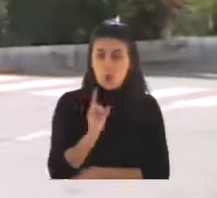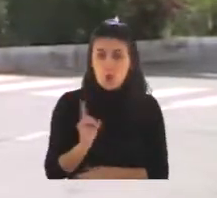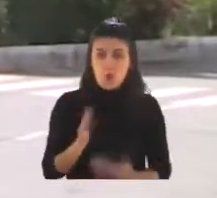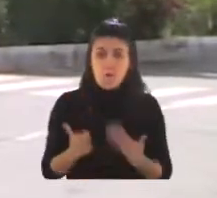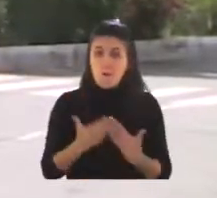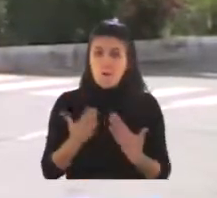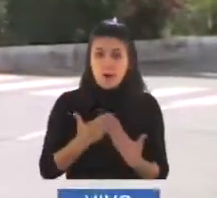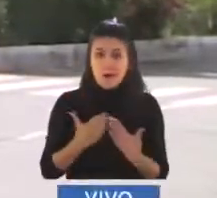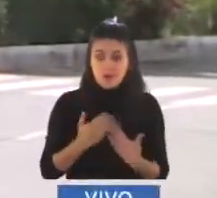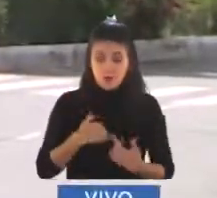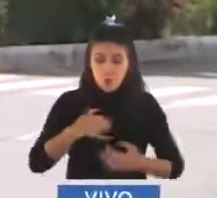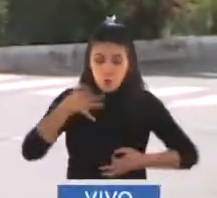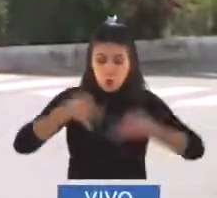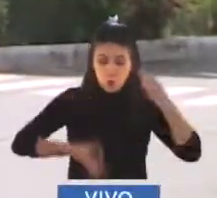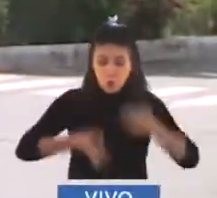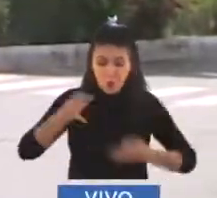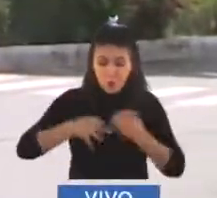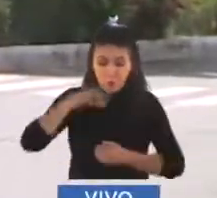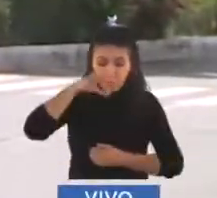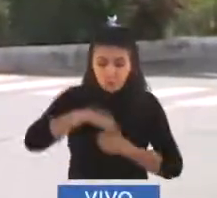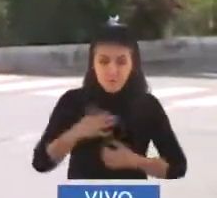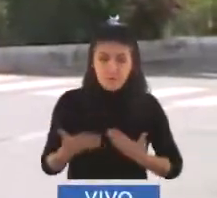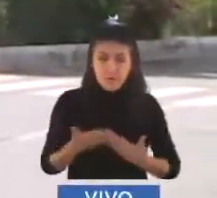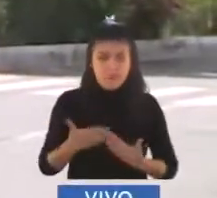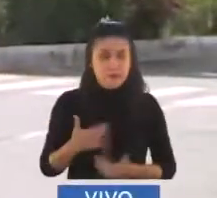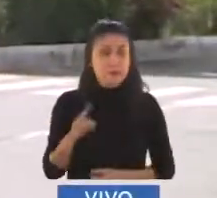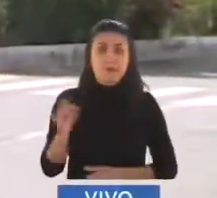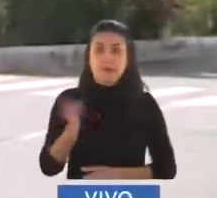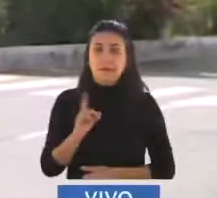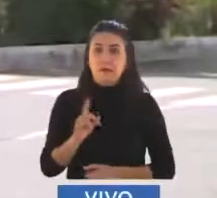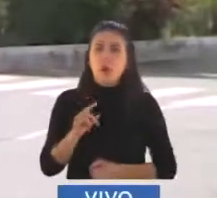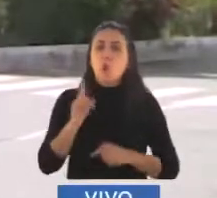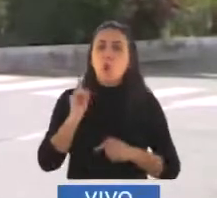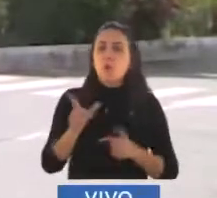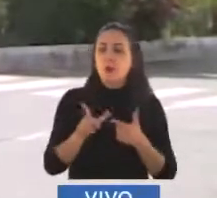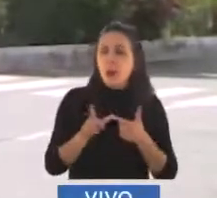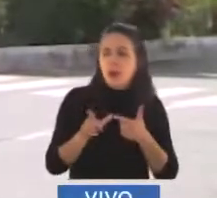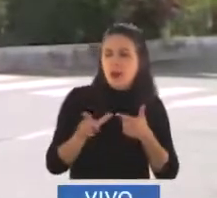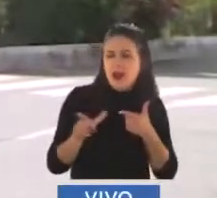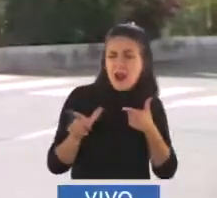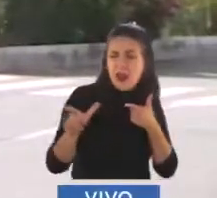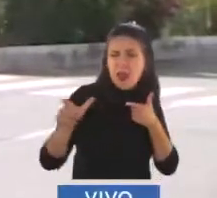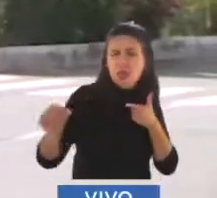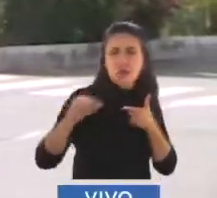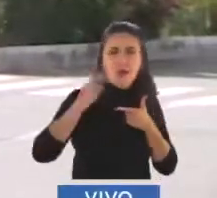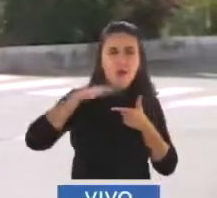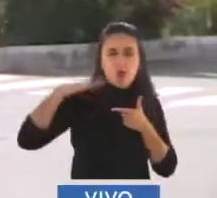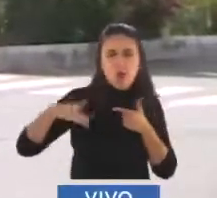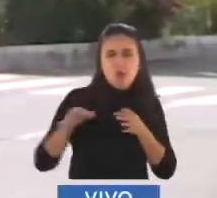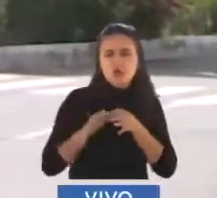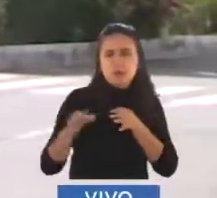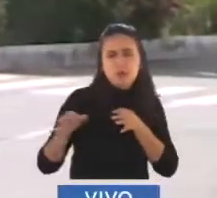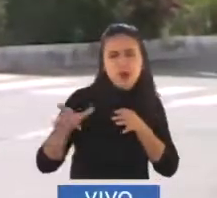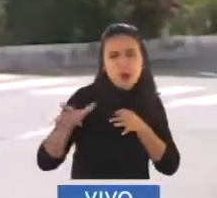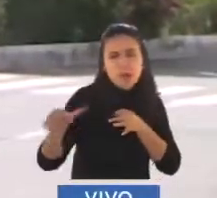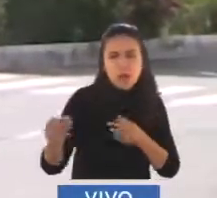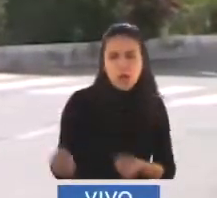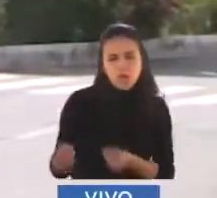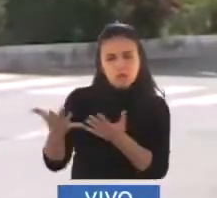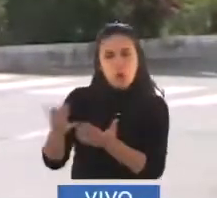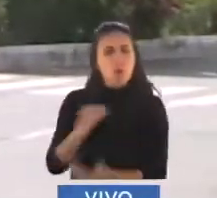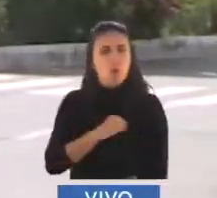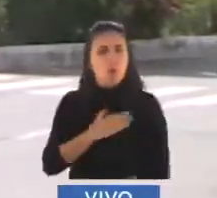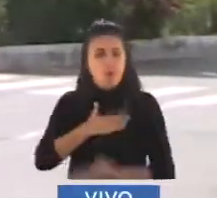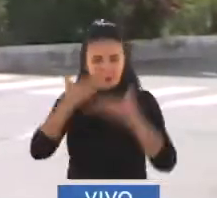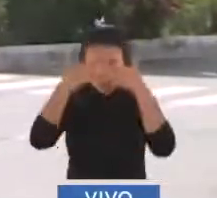fácil no es fácil poder llegar a estas regiones tan apartadas de antioquia justamente para garantizar la democracia pero